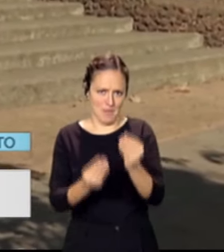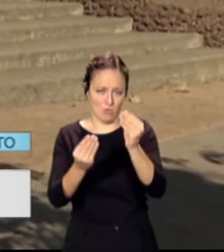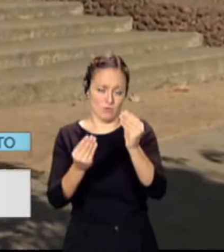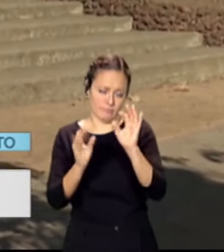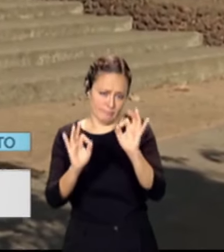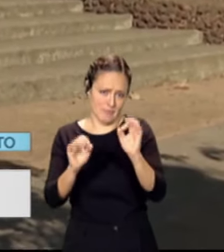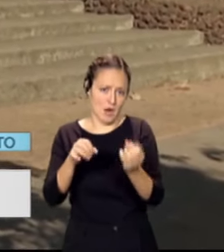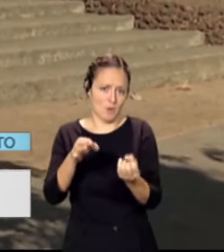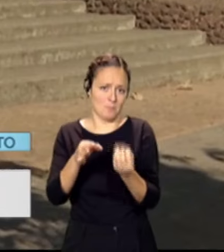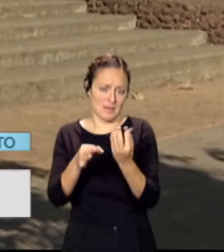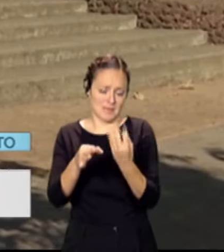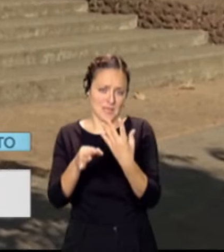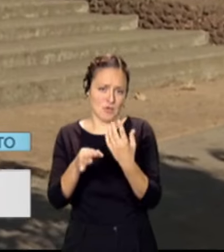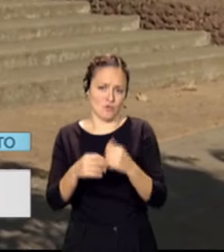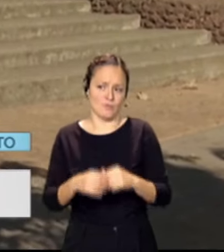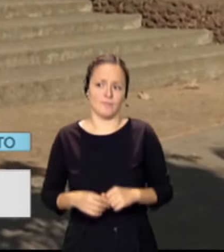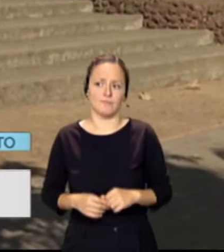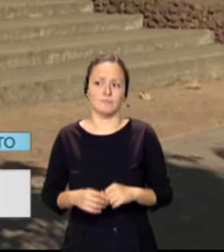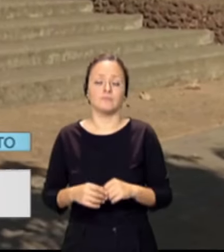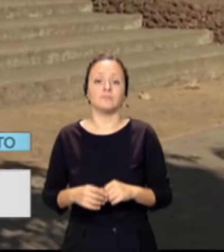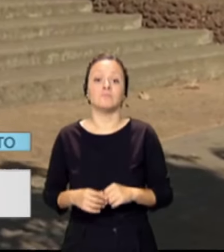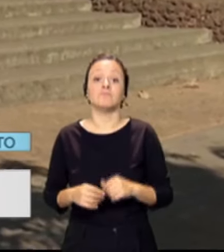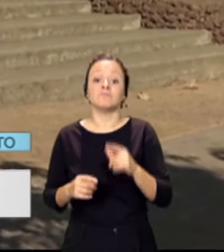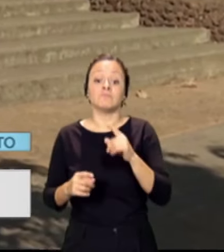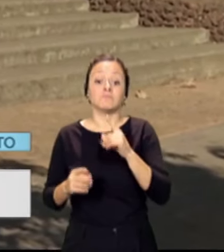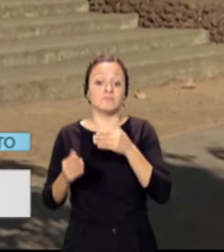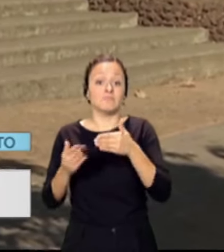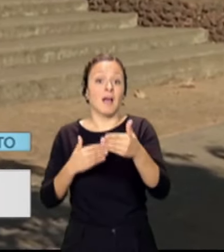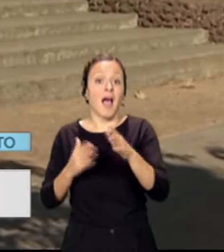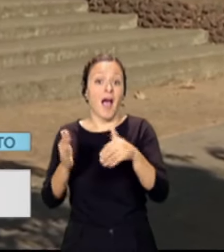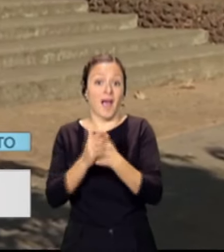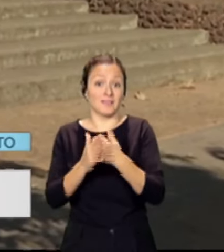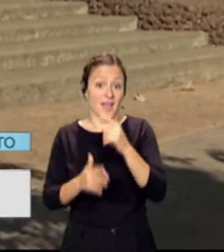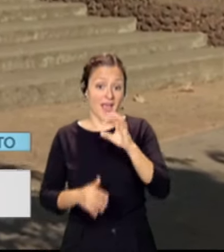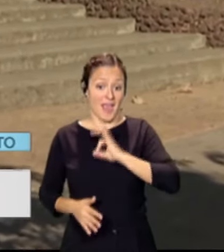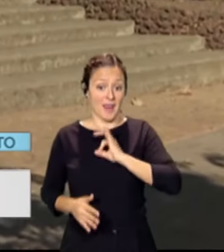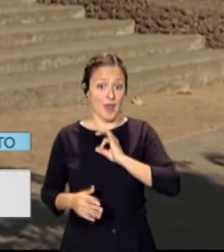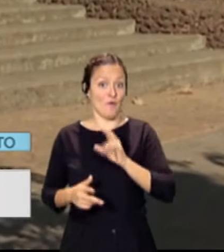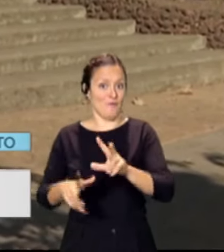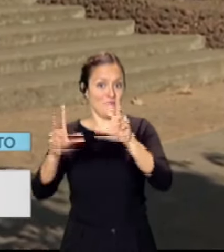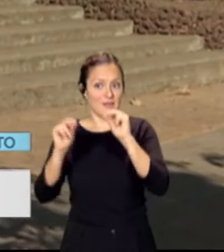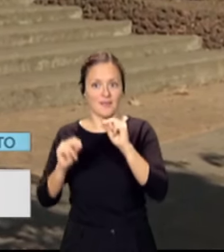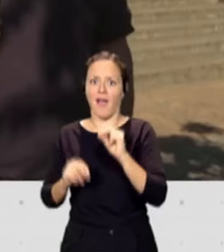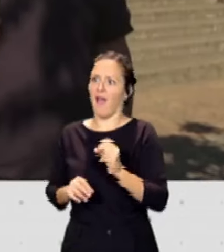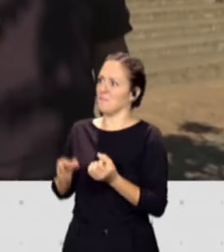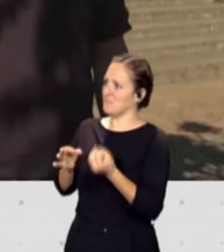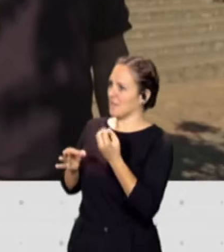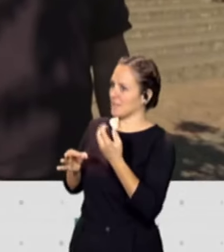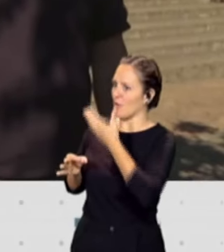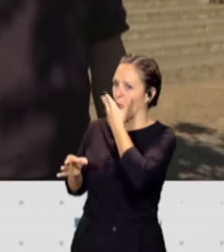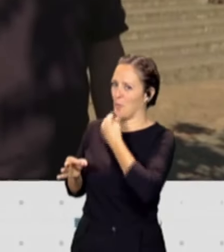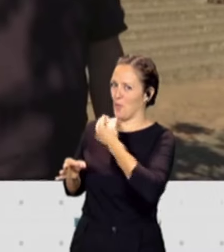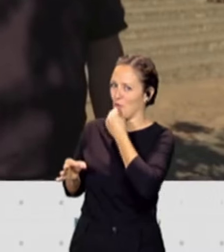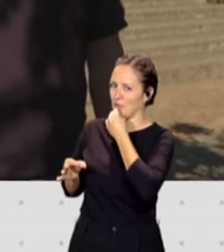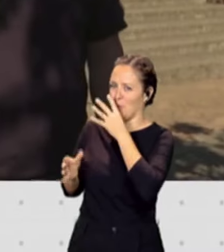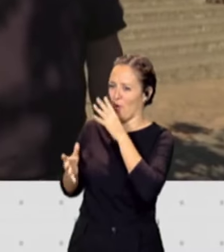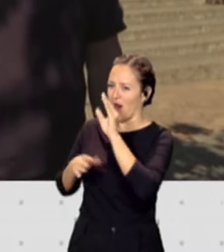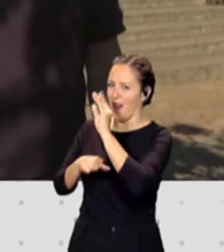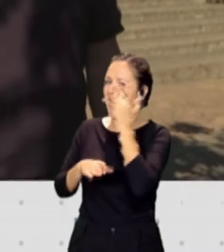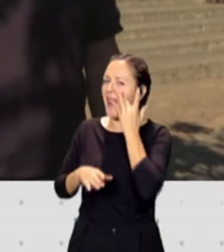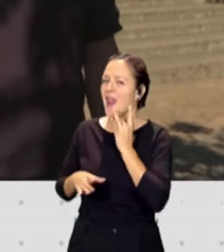quien colaboran y que durará hasta el próximo mes de enero y lo bonito que va a quedar Val sequillo con esta limpieza y sobre todo dando